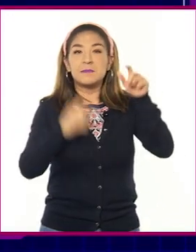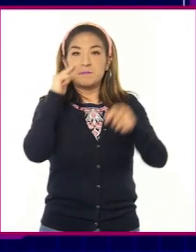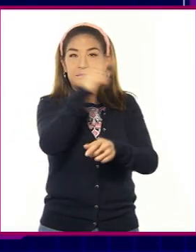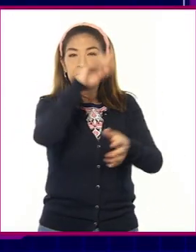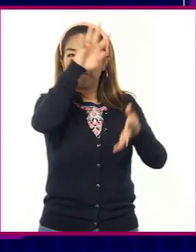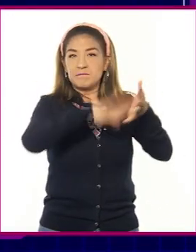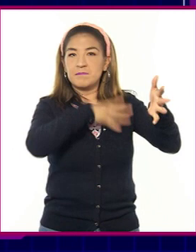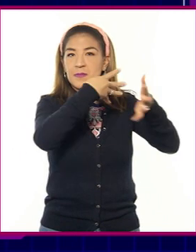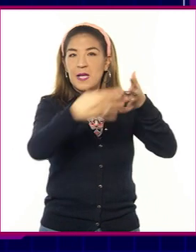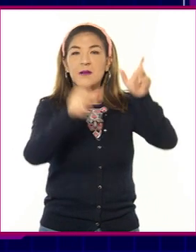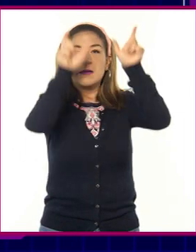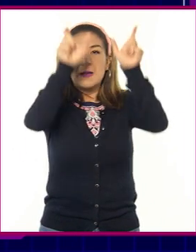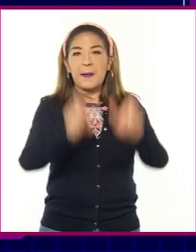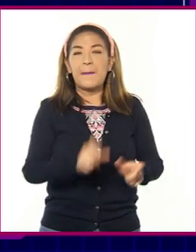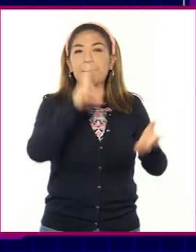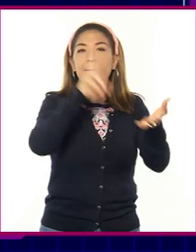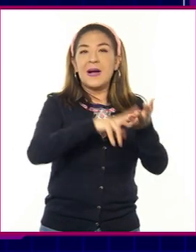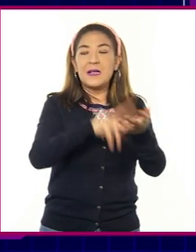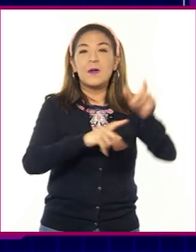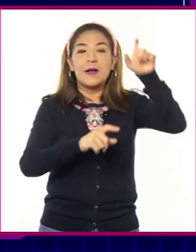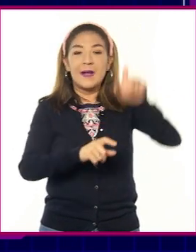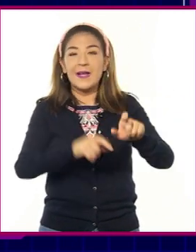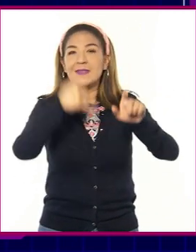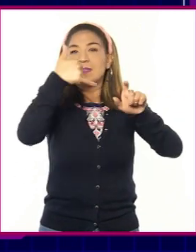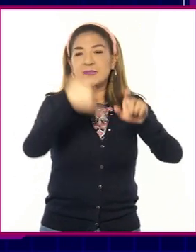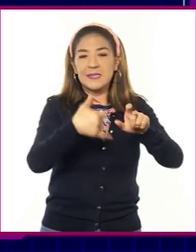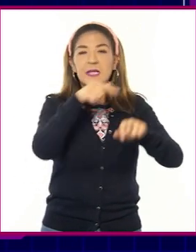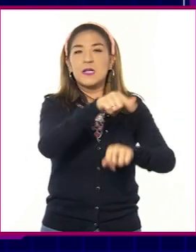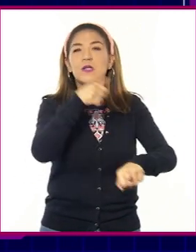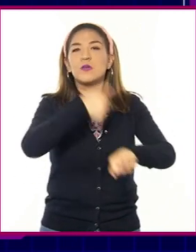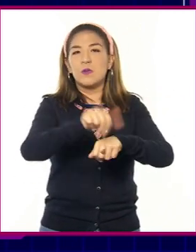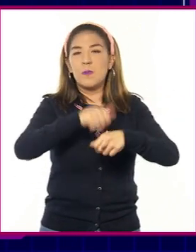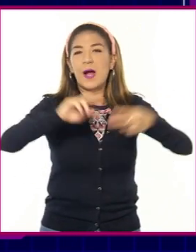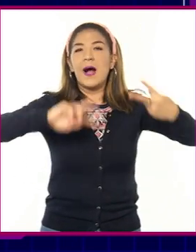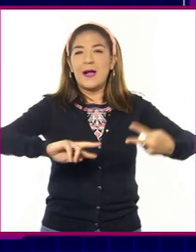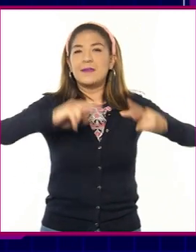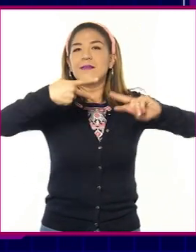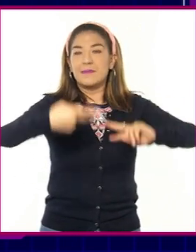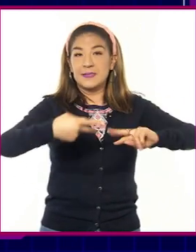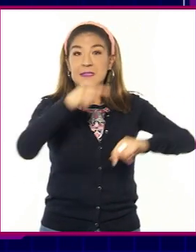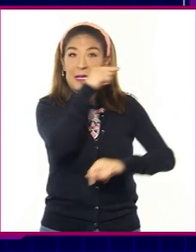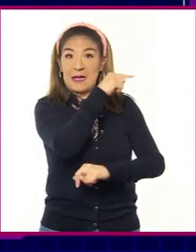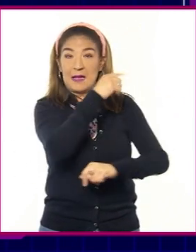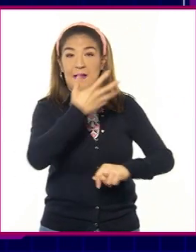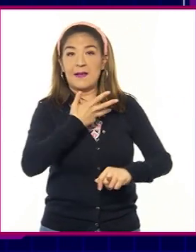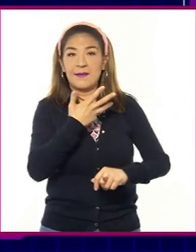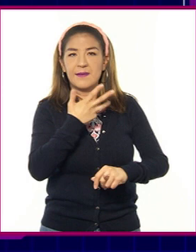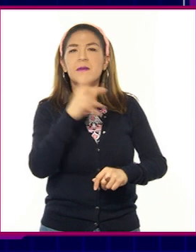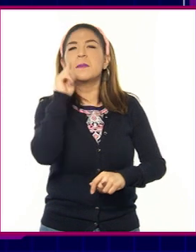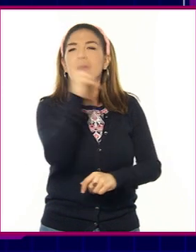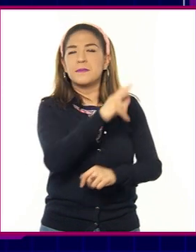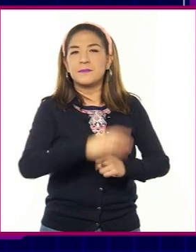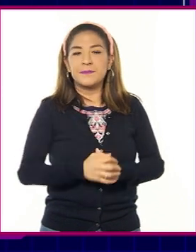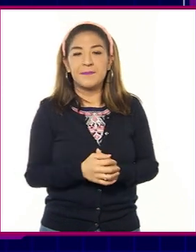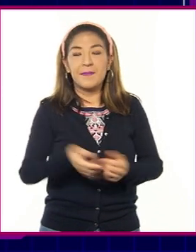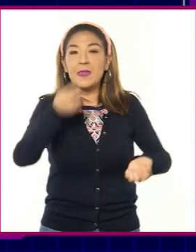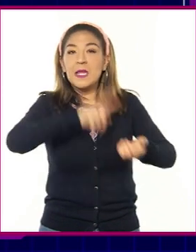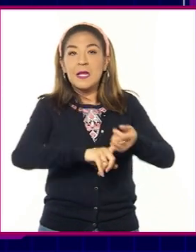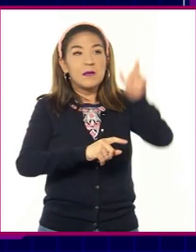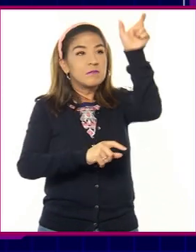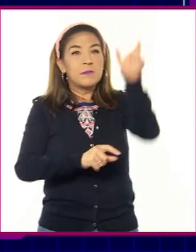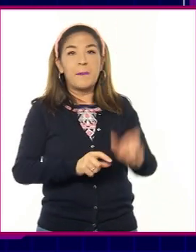se muestran los valores de X y Y de una proporción inversa. Ahí podemos ver que los productos de los